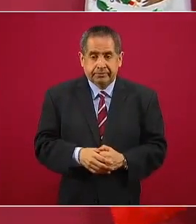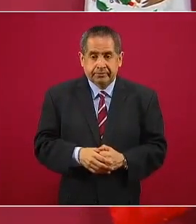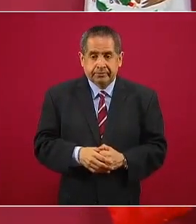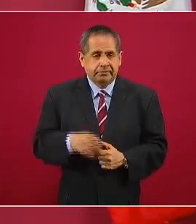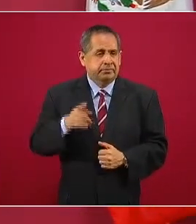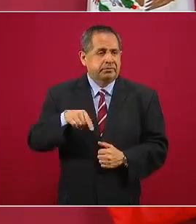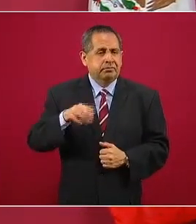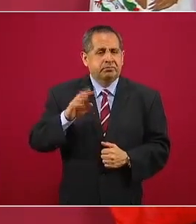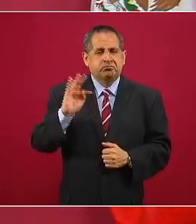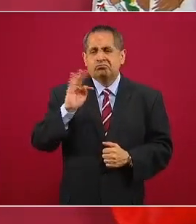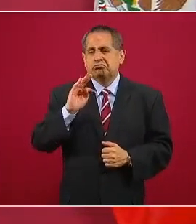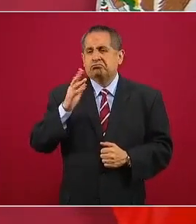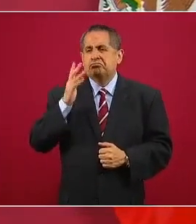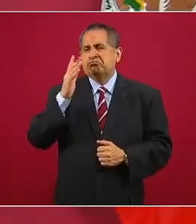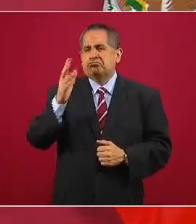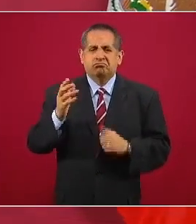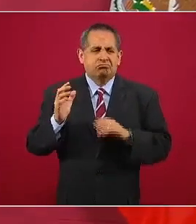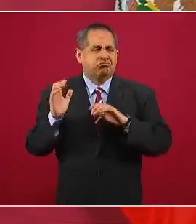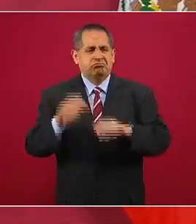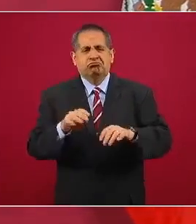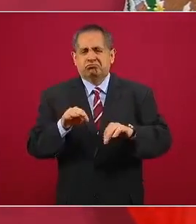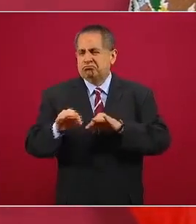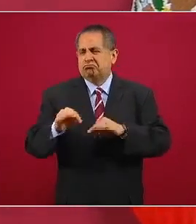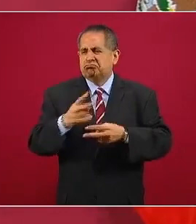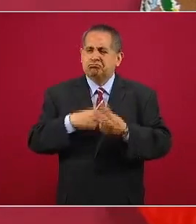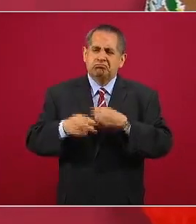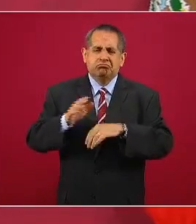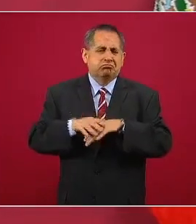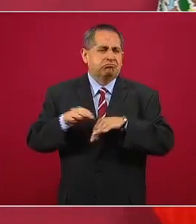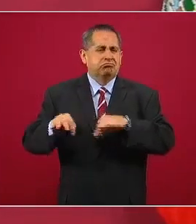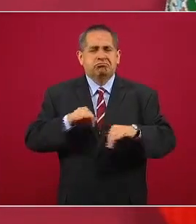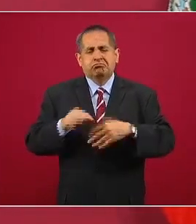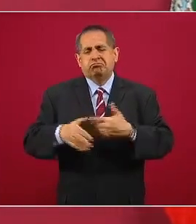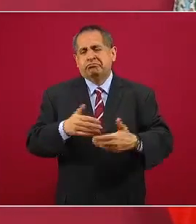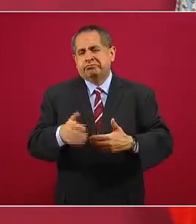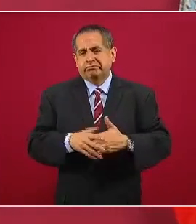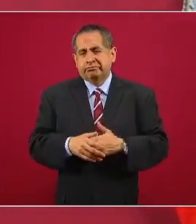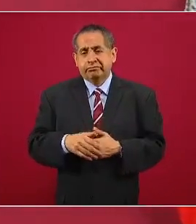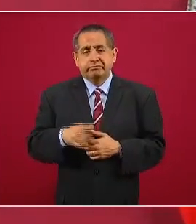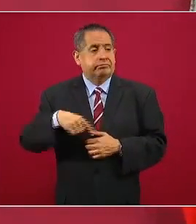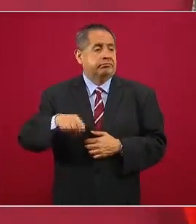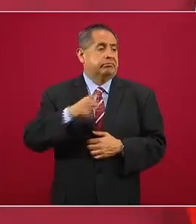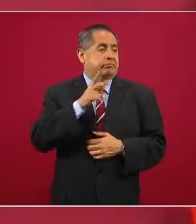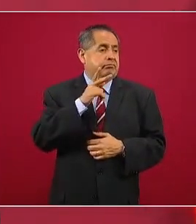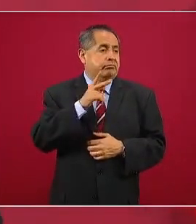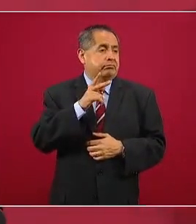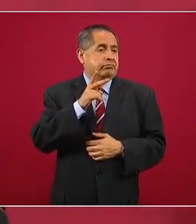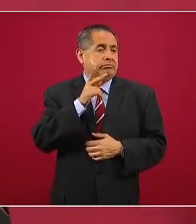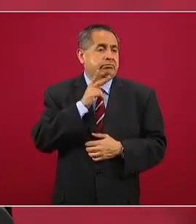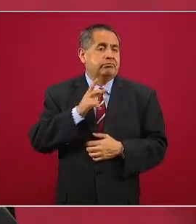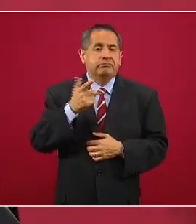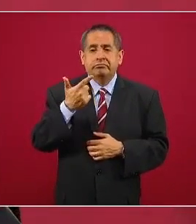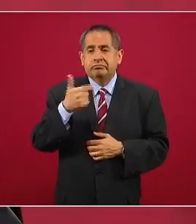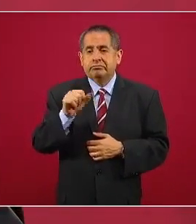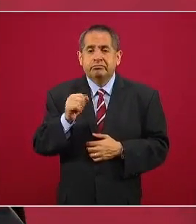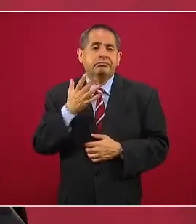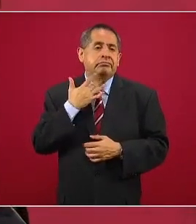que se iban a generar muchísimos empleos, que iba a bajar el precio de las